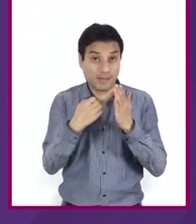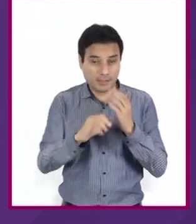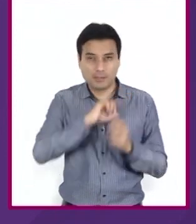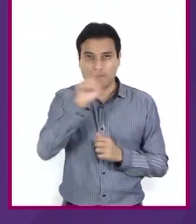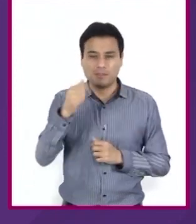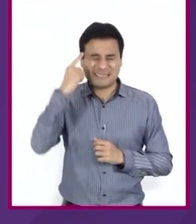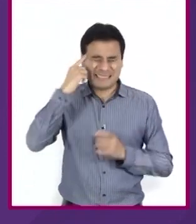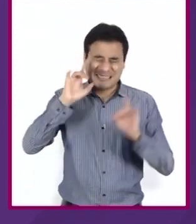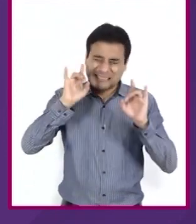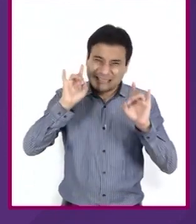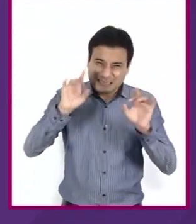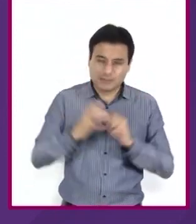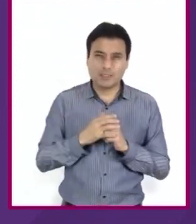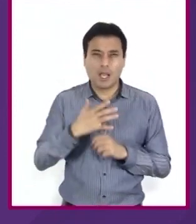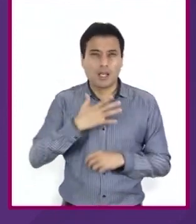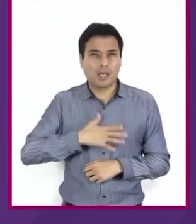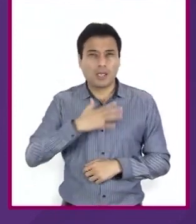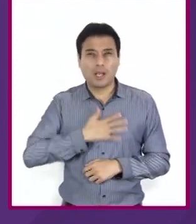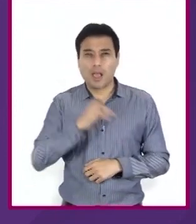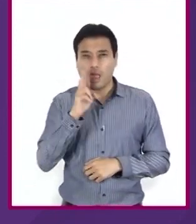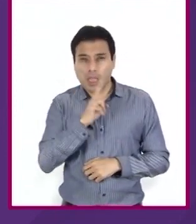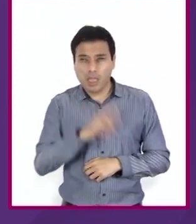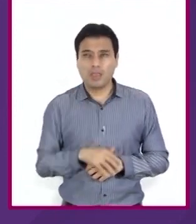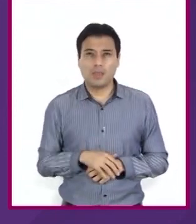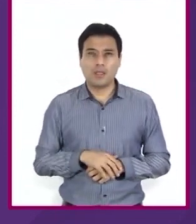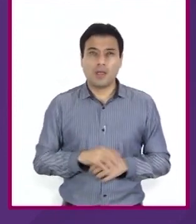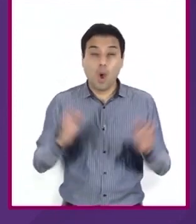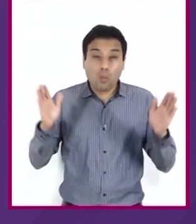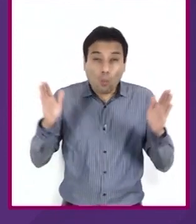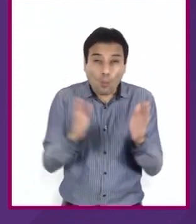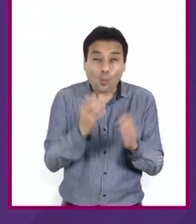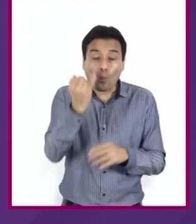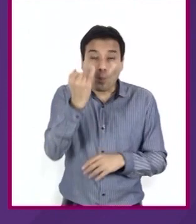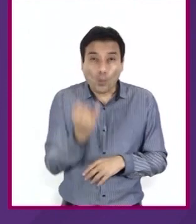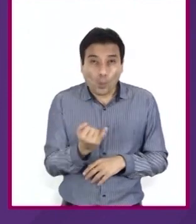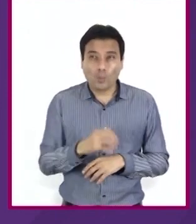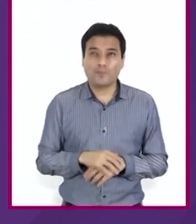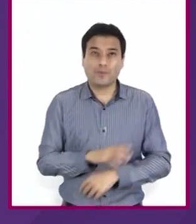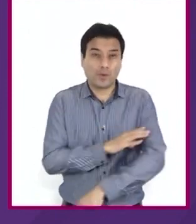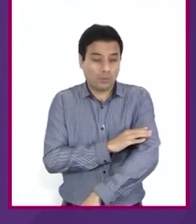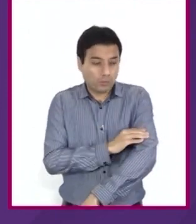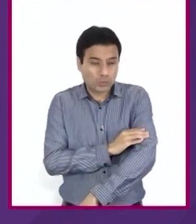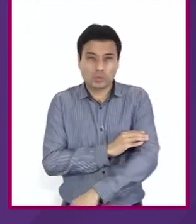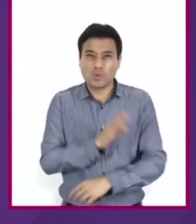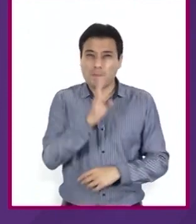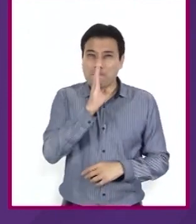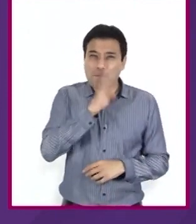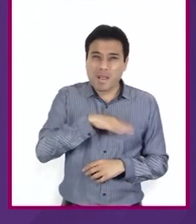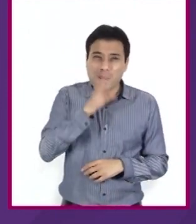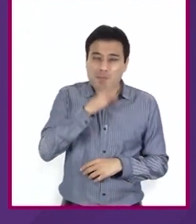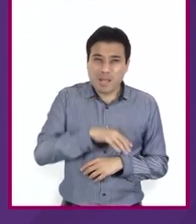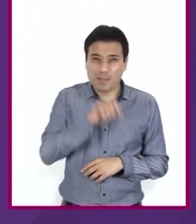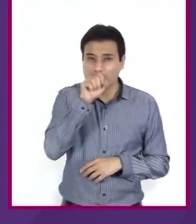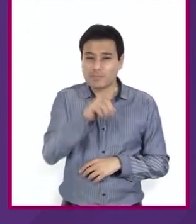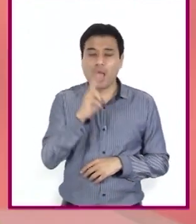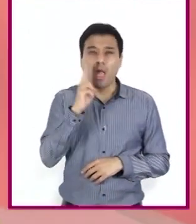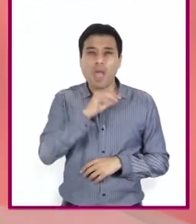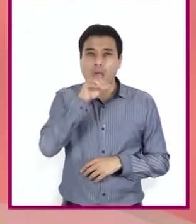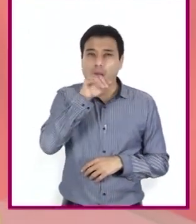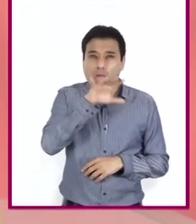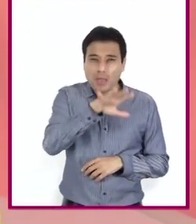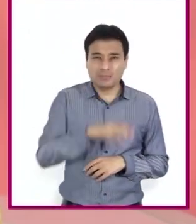cabeza, fatiga, baja de peso en exceso, perdiendo músculo, mal aliento o